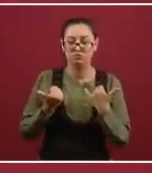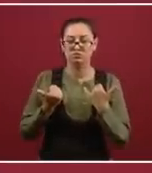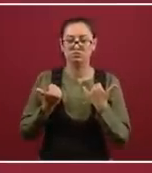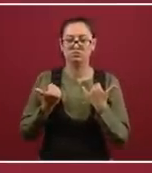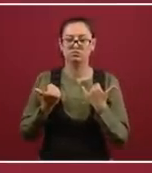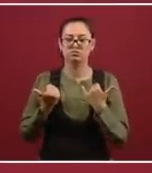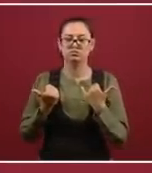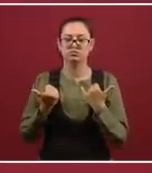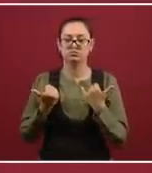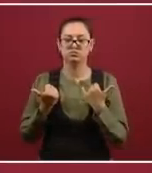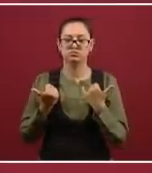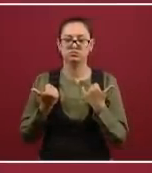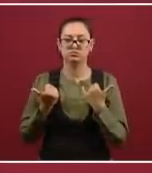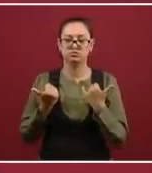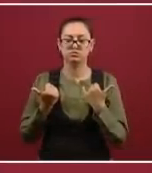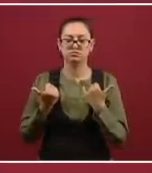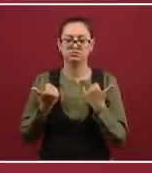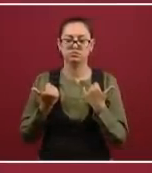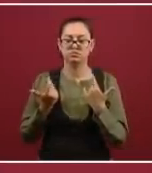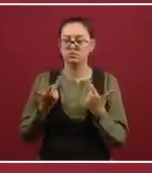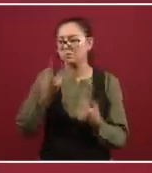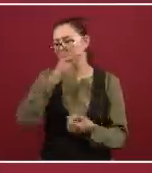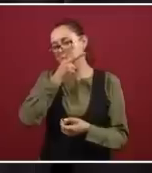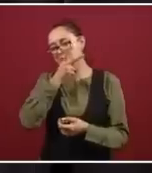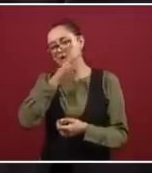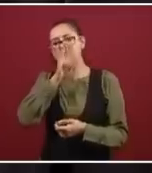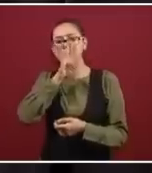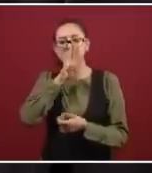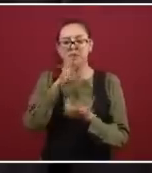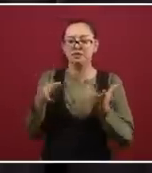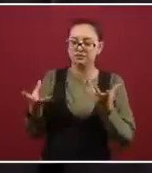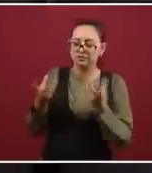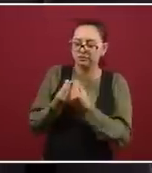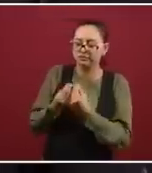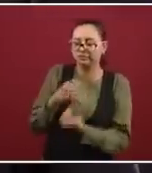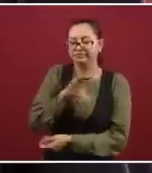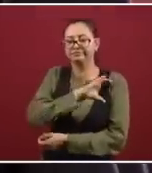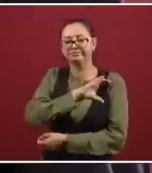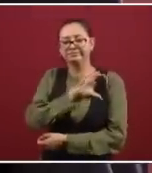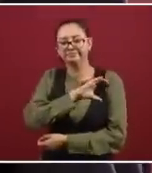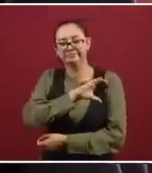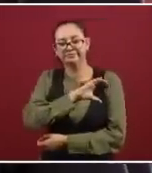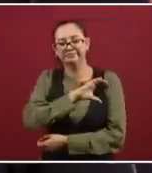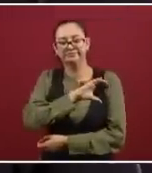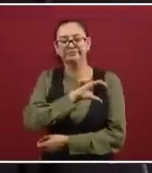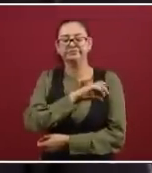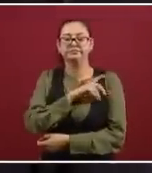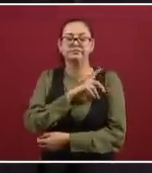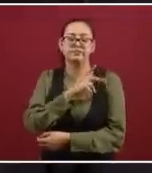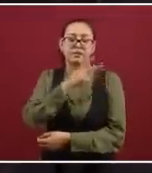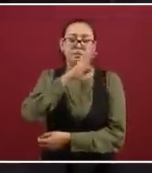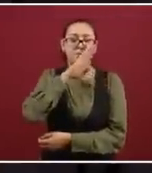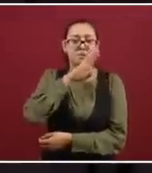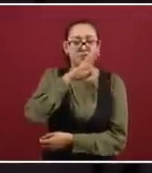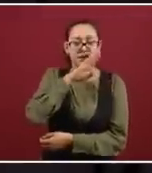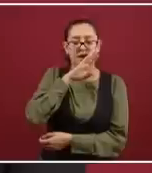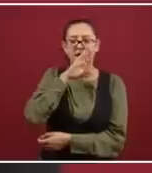querer mucho a sus padres, sobre todo a sus mamás,